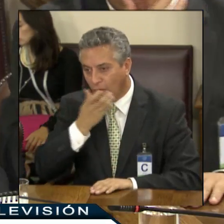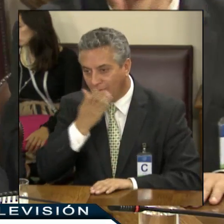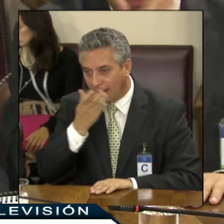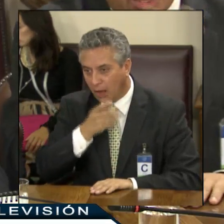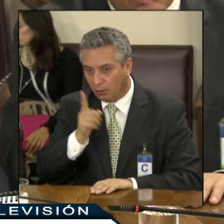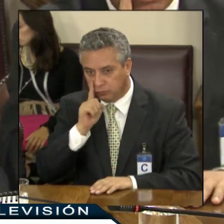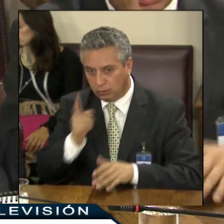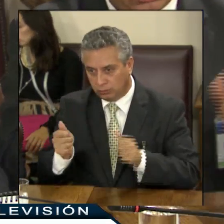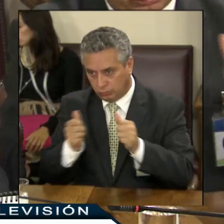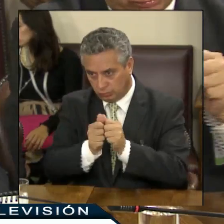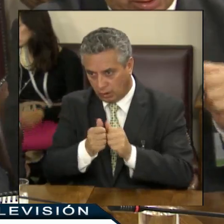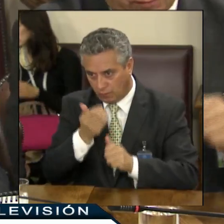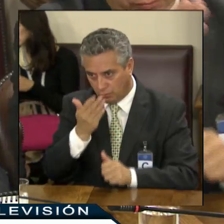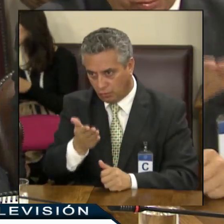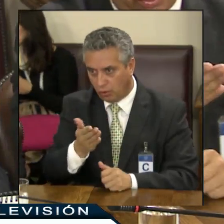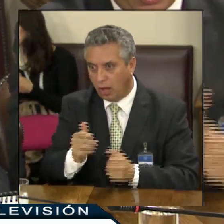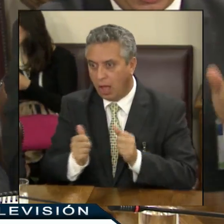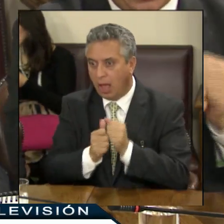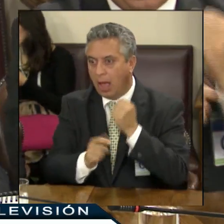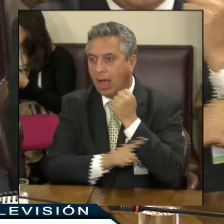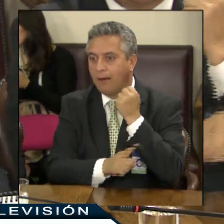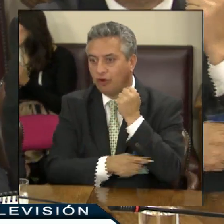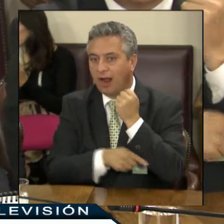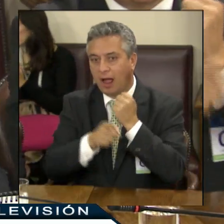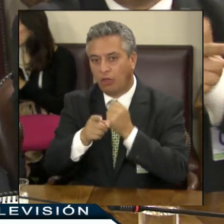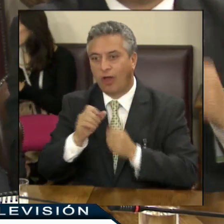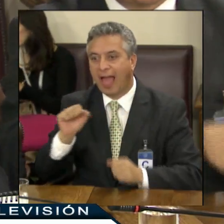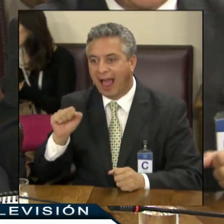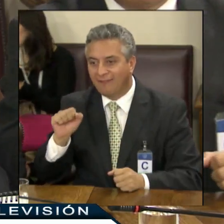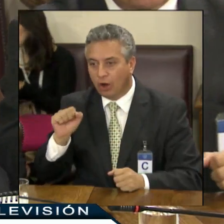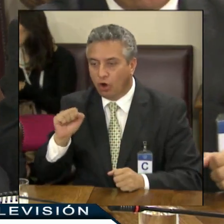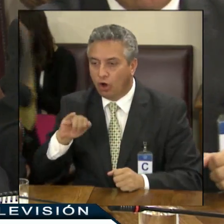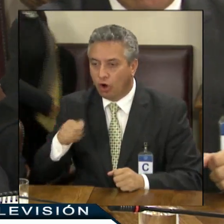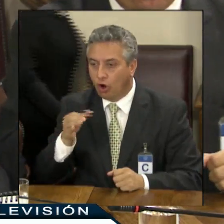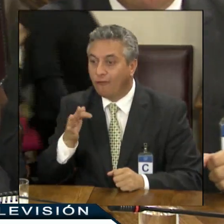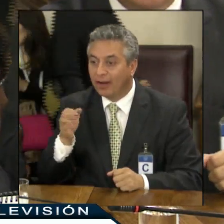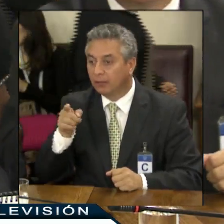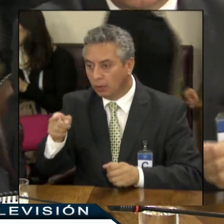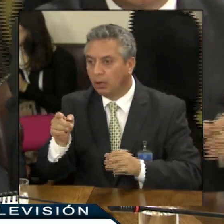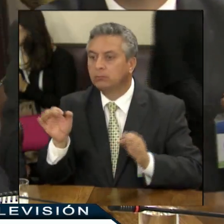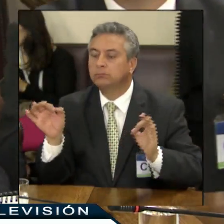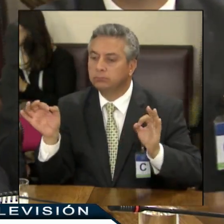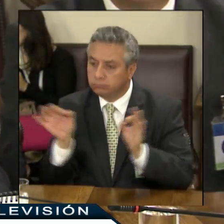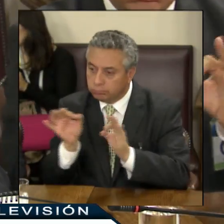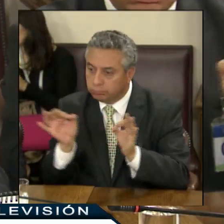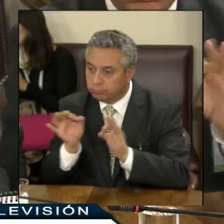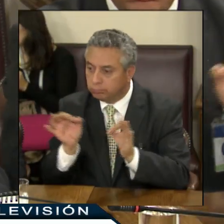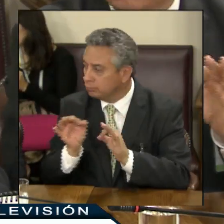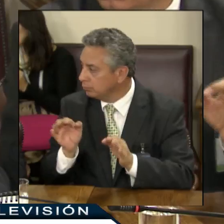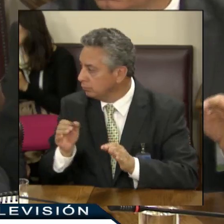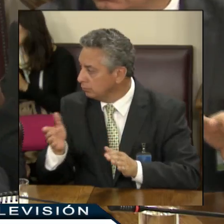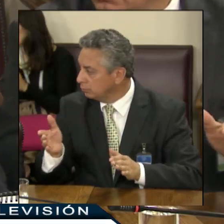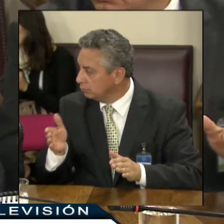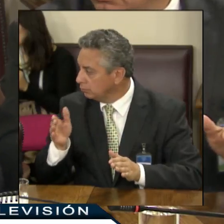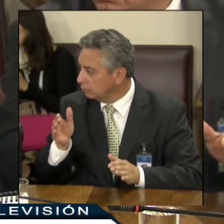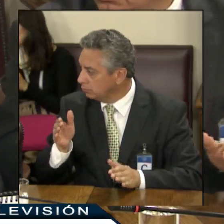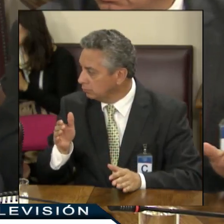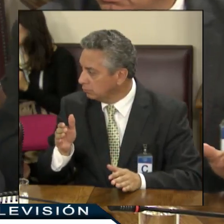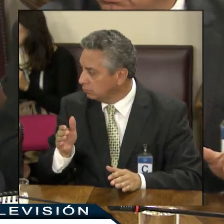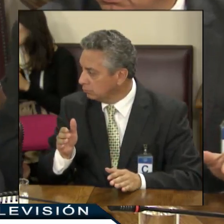viene acompañado por por el abogado señor Álvaro jofre para que no una exposi